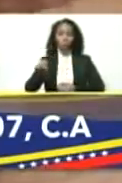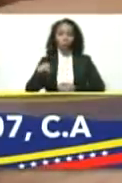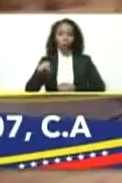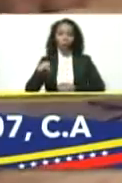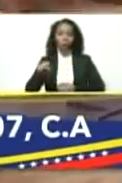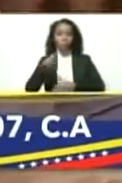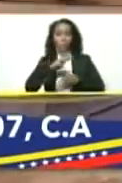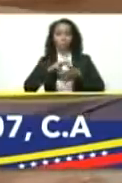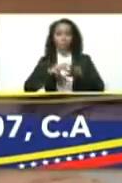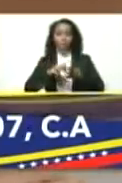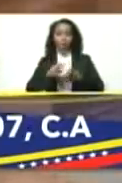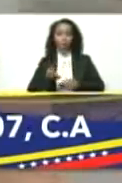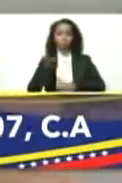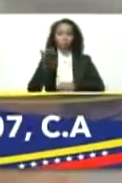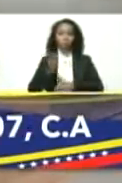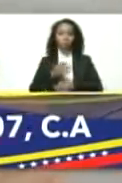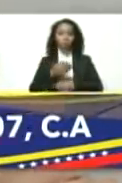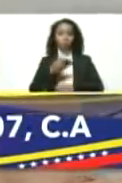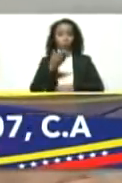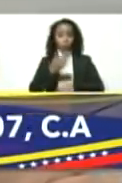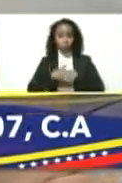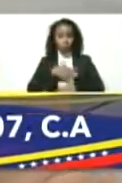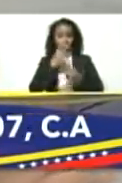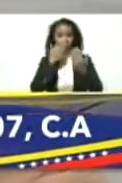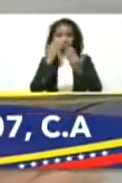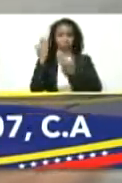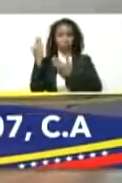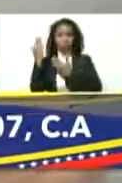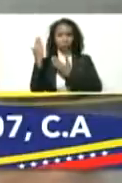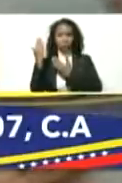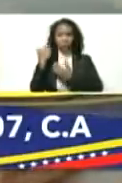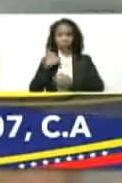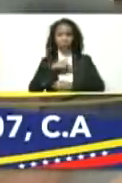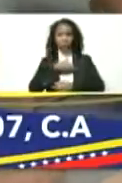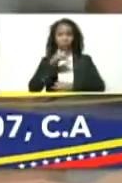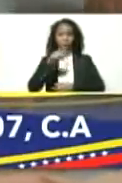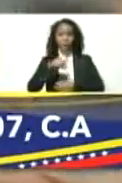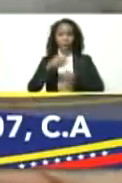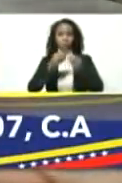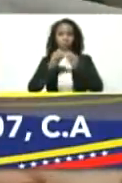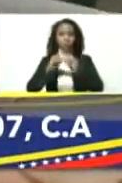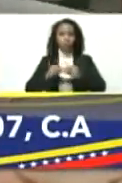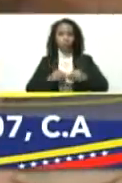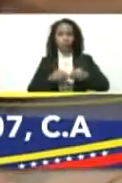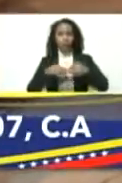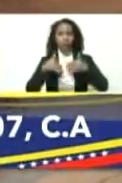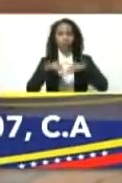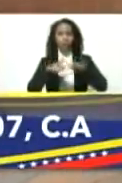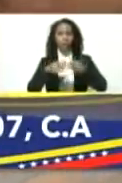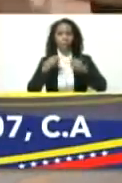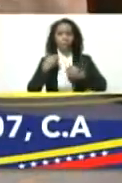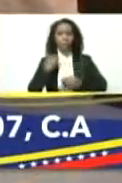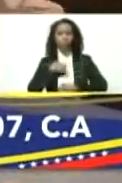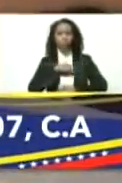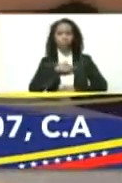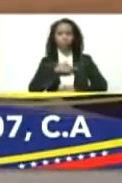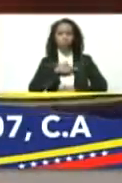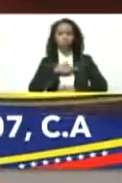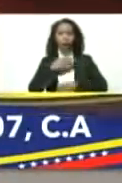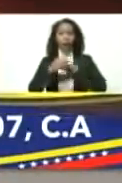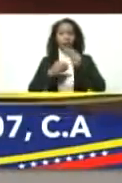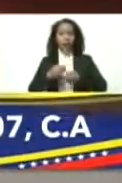materia prima. Si usted puede ver, ciudadano presidente, nosotros aquí fabricamos la tela. Para nosotros ha sido de